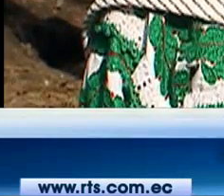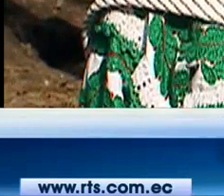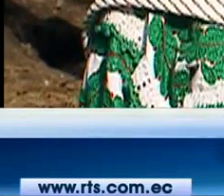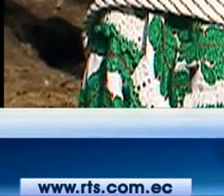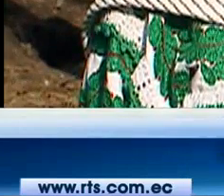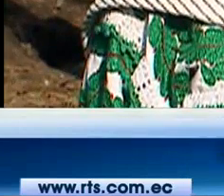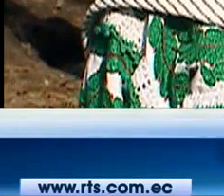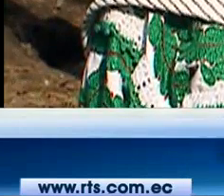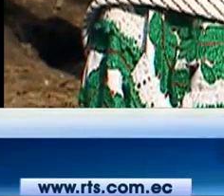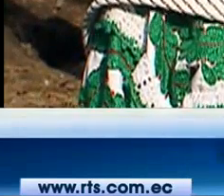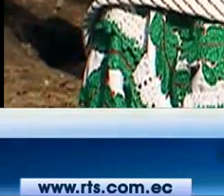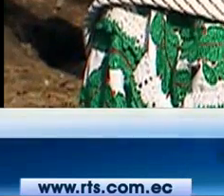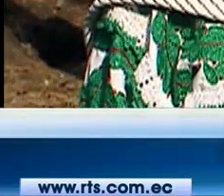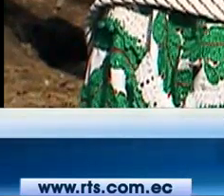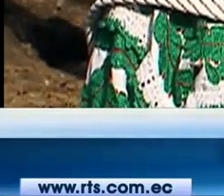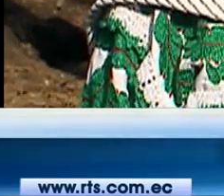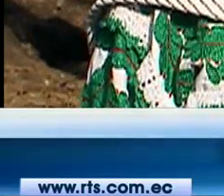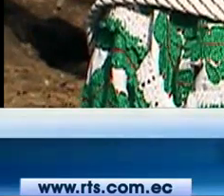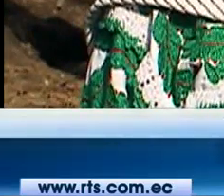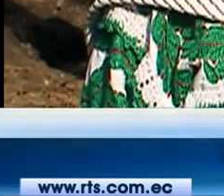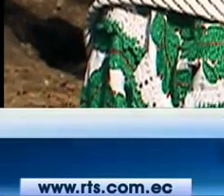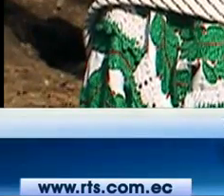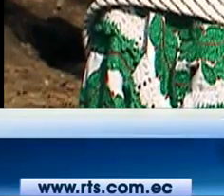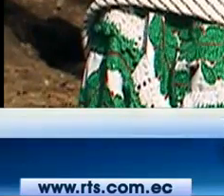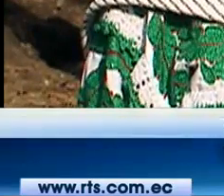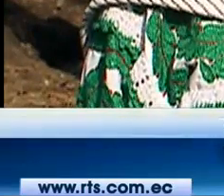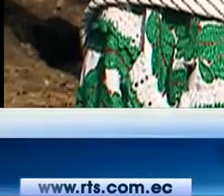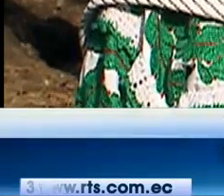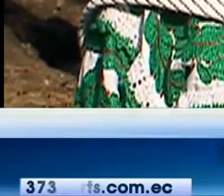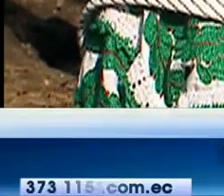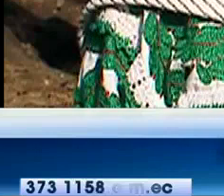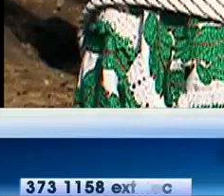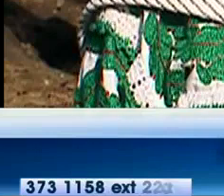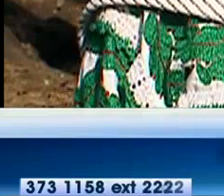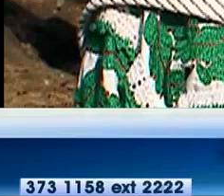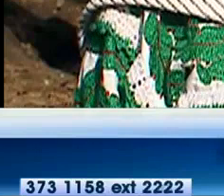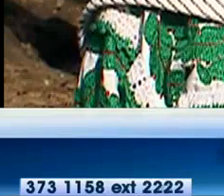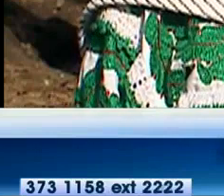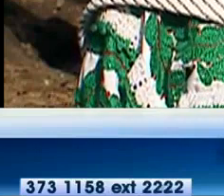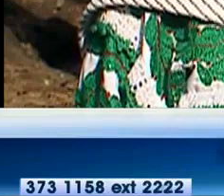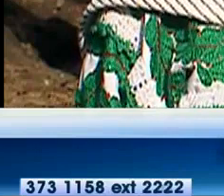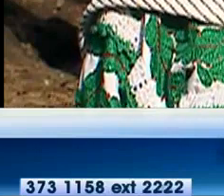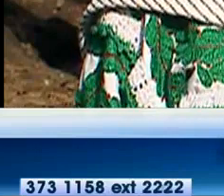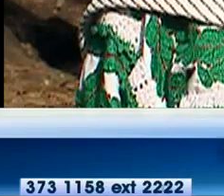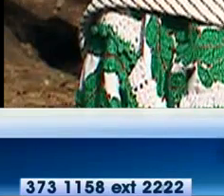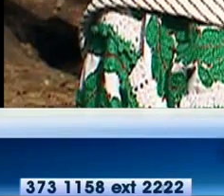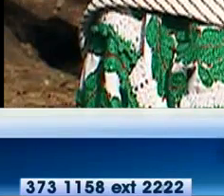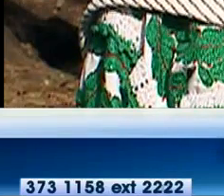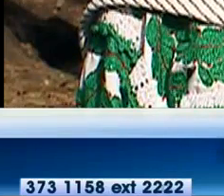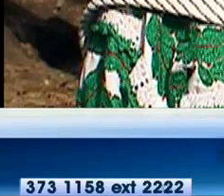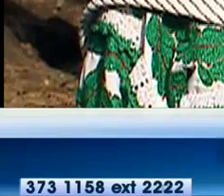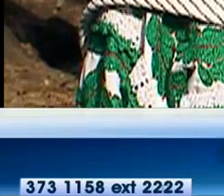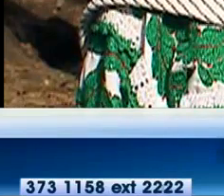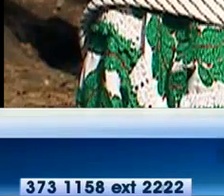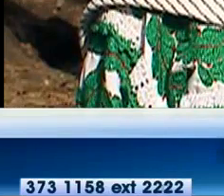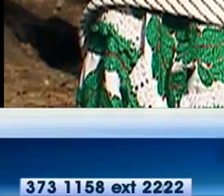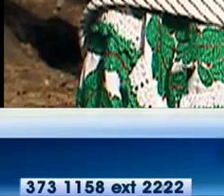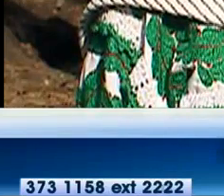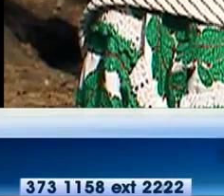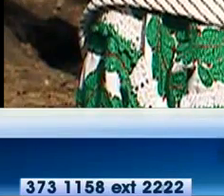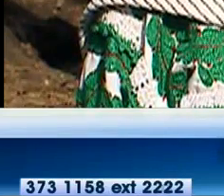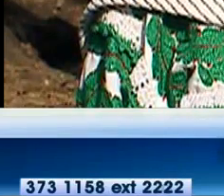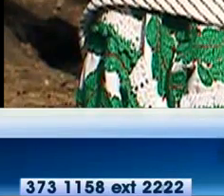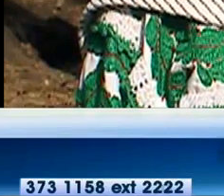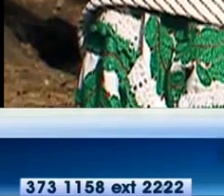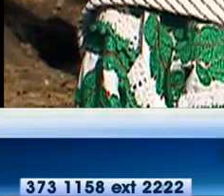de Llano Grande. Nosotros tenemos aquí los tíos, que tal por respeto, nosotros les conocemos a ellos, a todas las